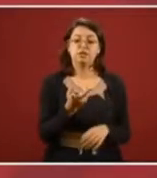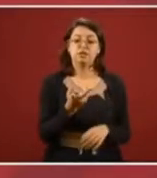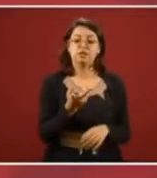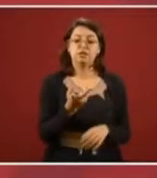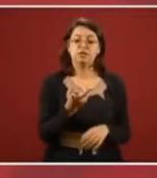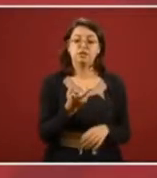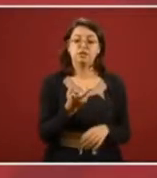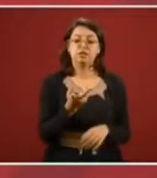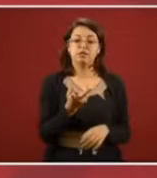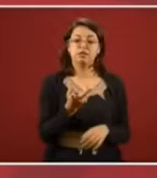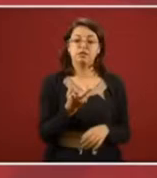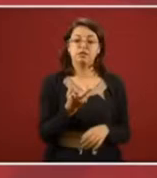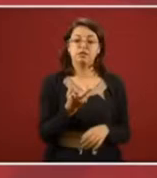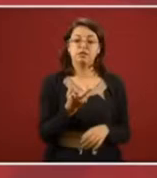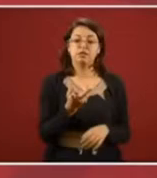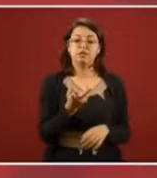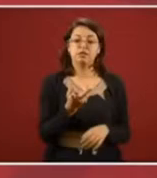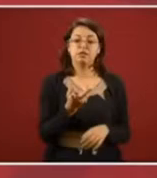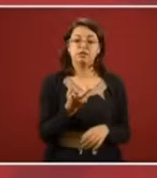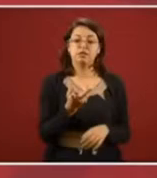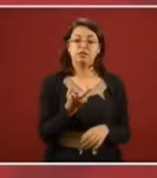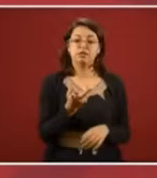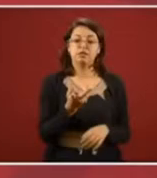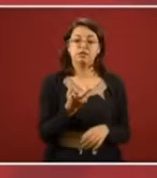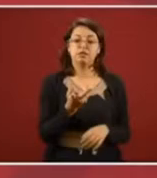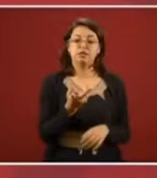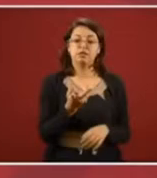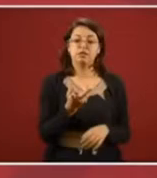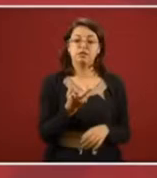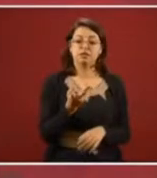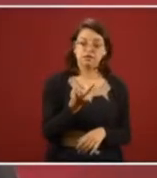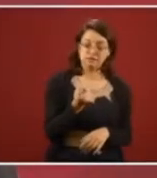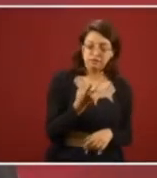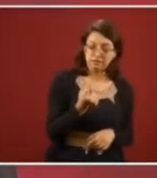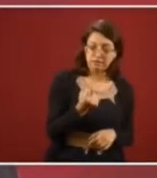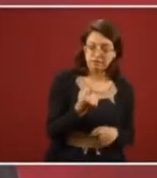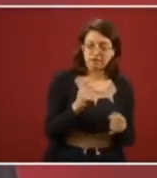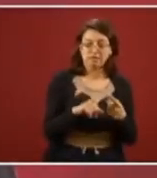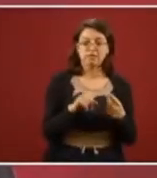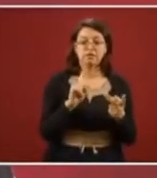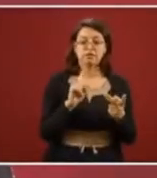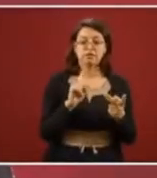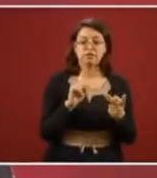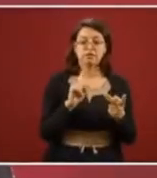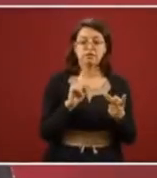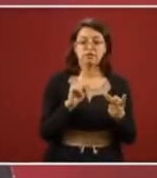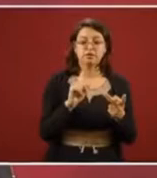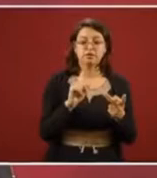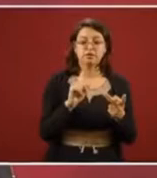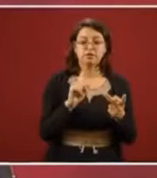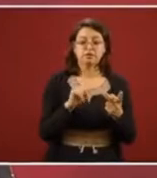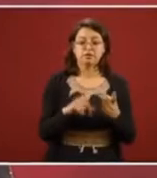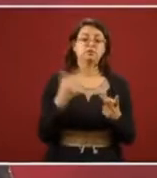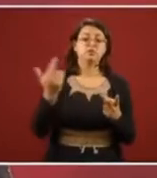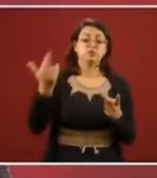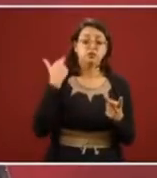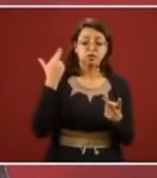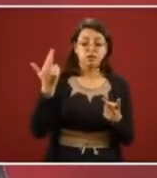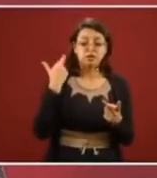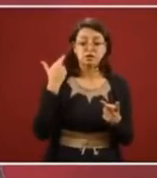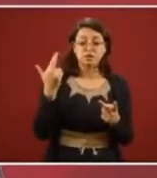cámara air berlin el saló de cent tuvo una radio en radio